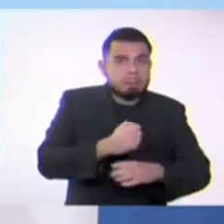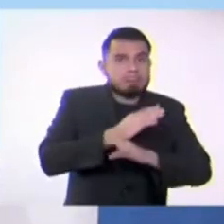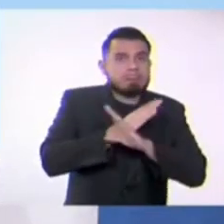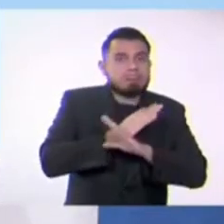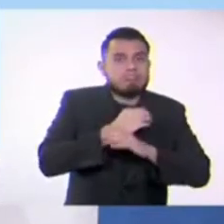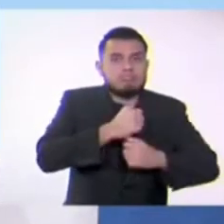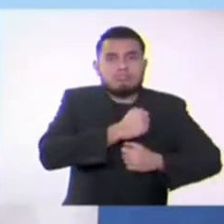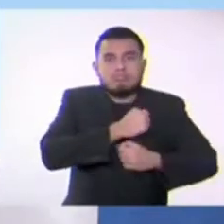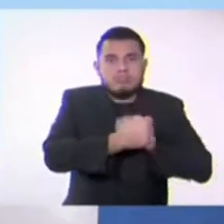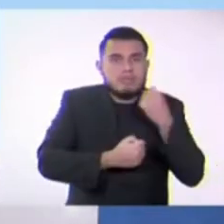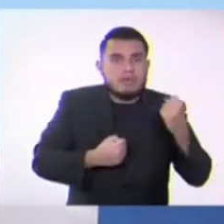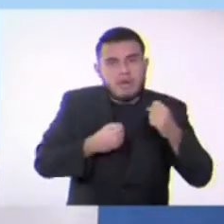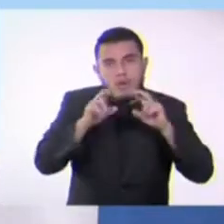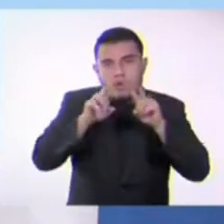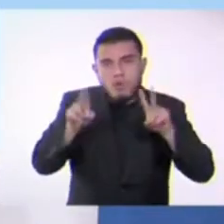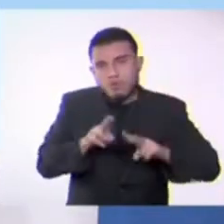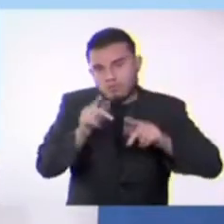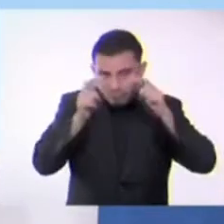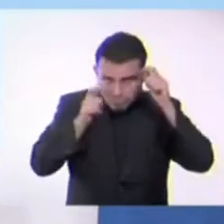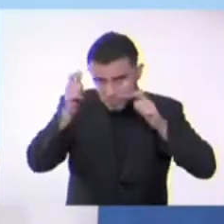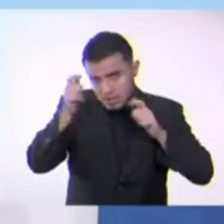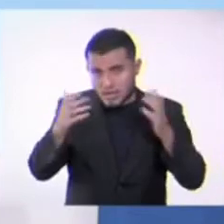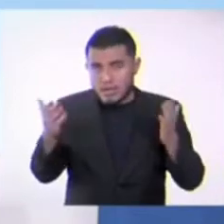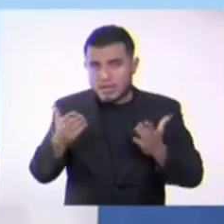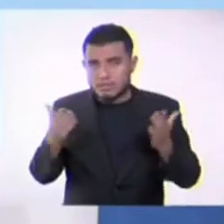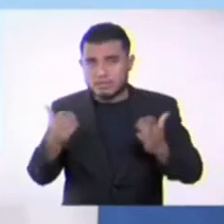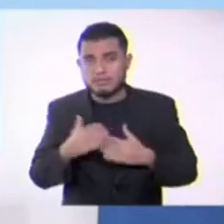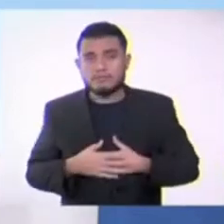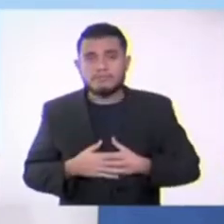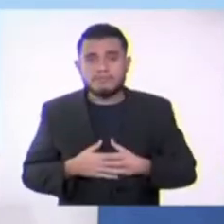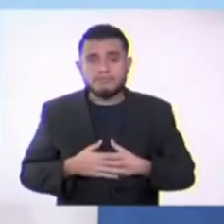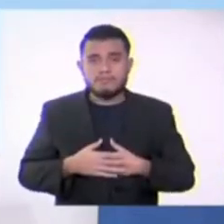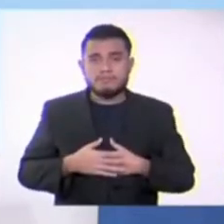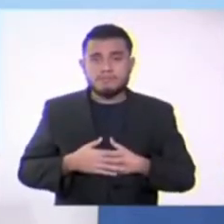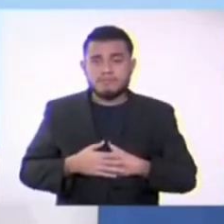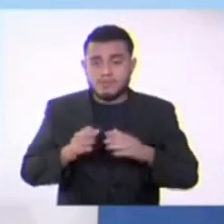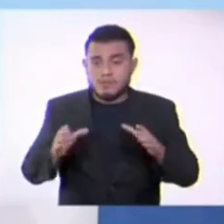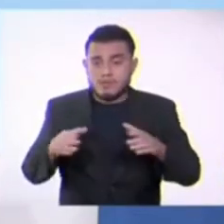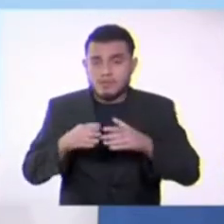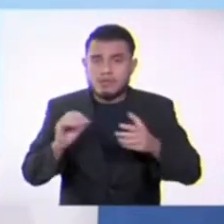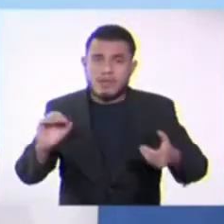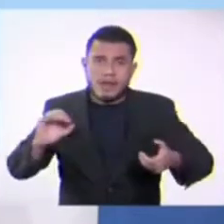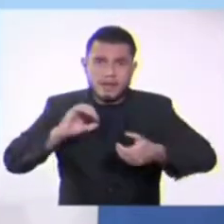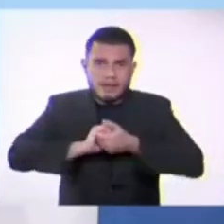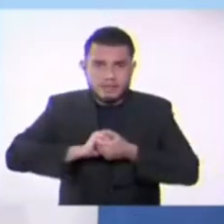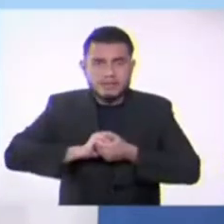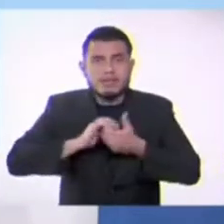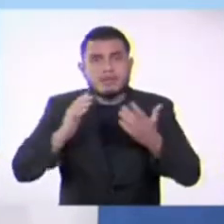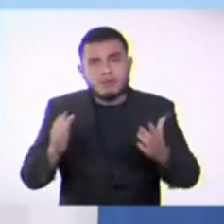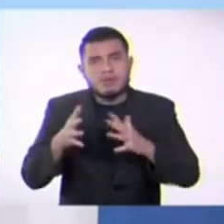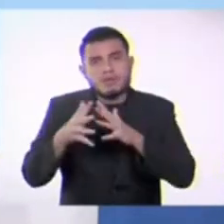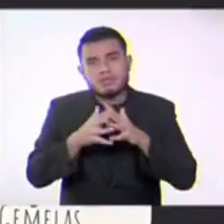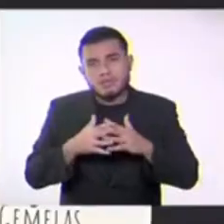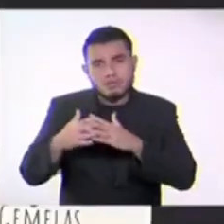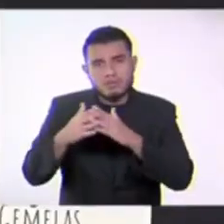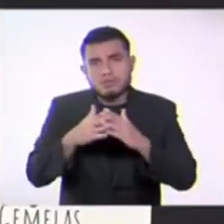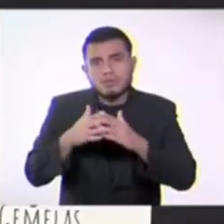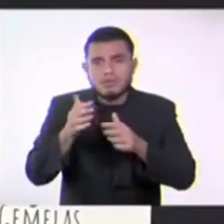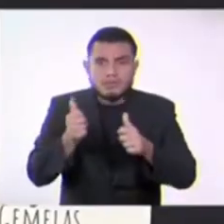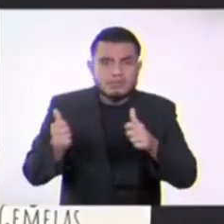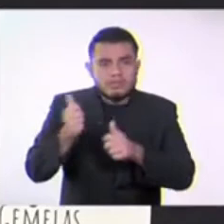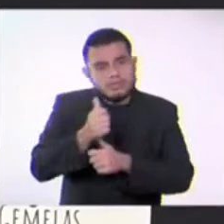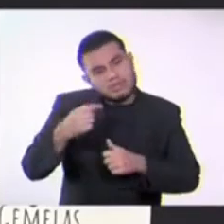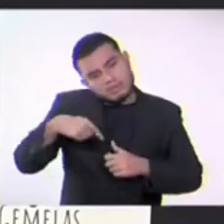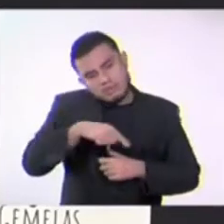la ONU viene y crea un bloque de alianzas y con Estados Unidos a la cabeza van